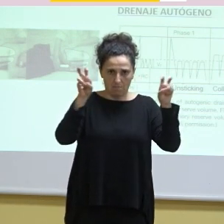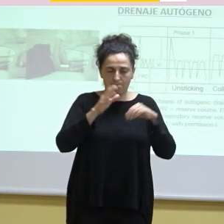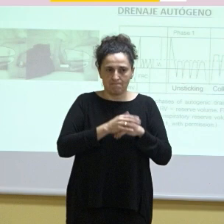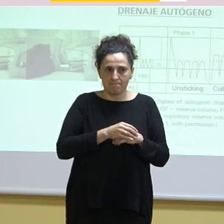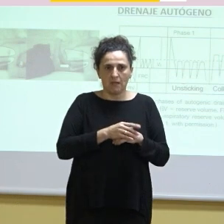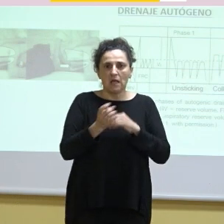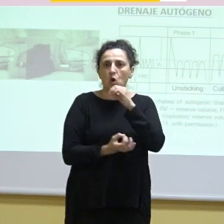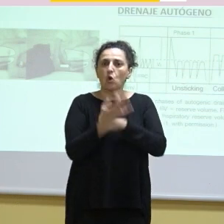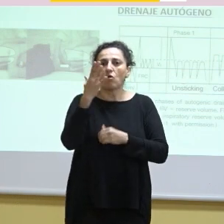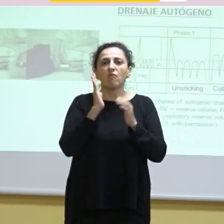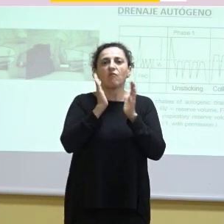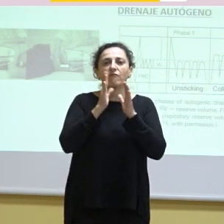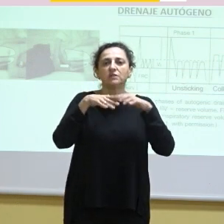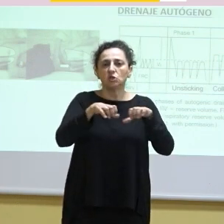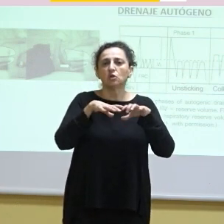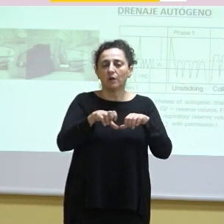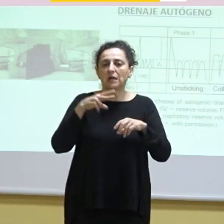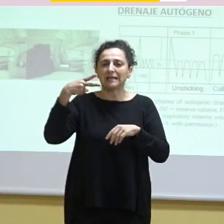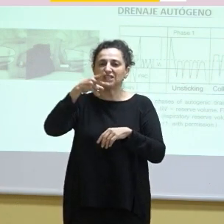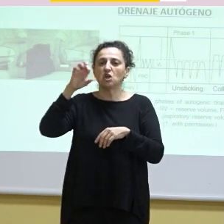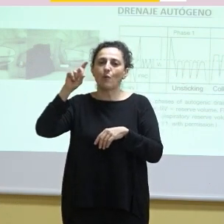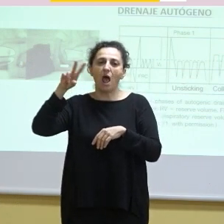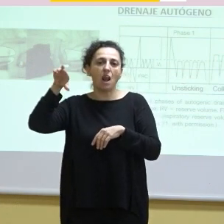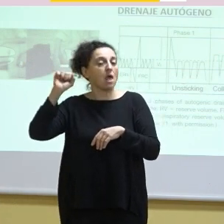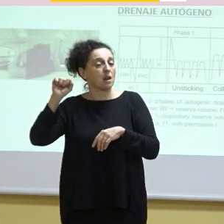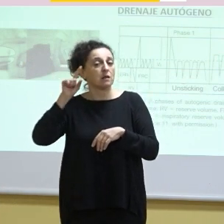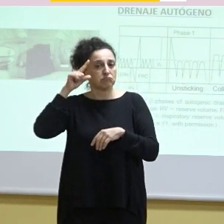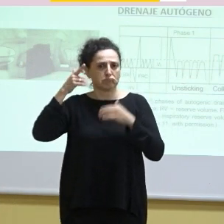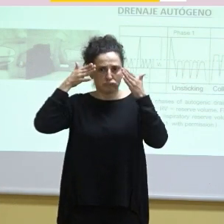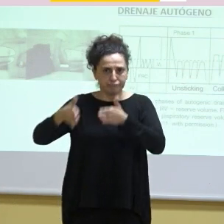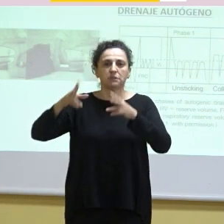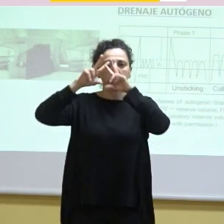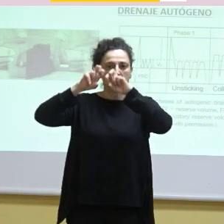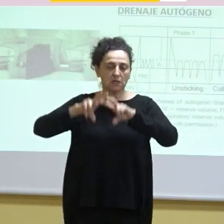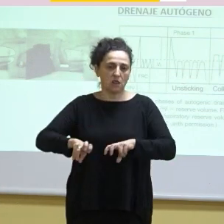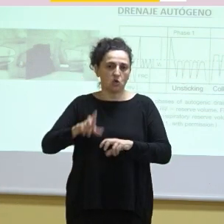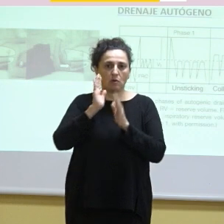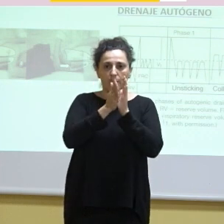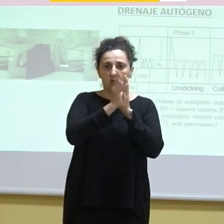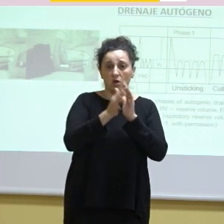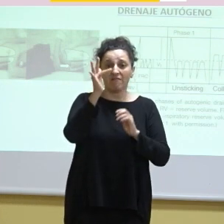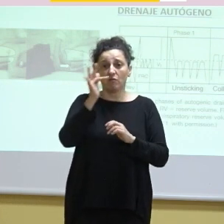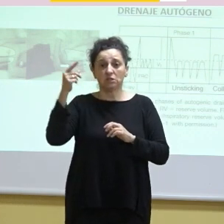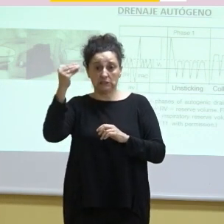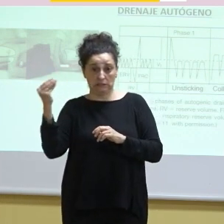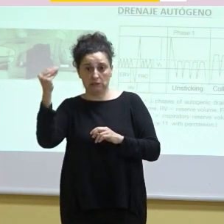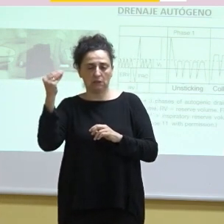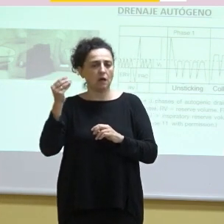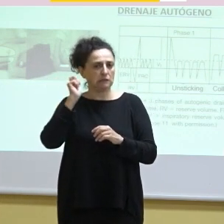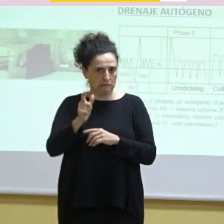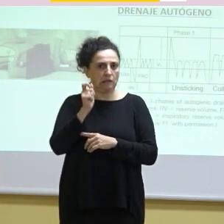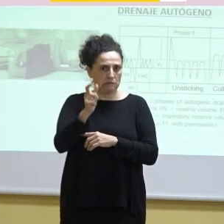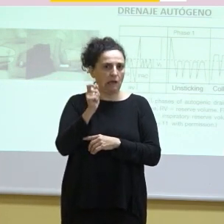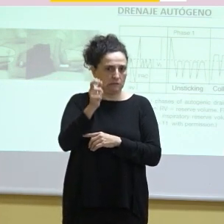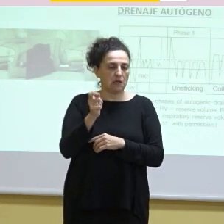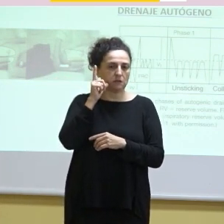La creó un fisioterapeuta, Chevalier, que se dedicó mucho a investigar y que, por ejemplo, en patologías como la fibrosis quística